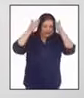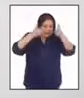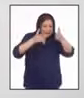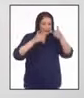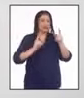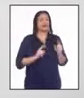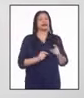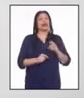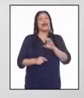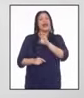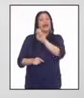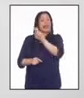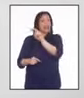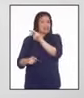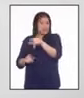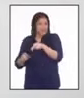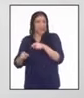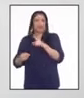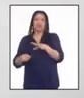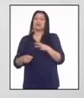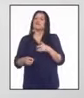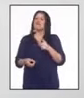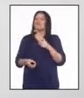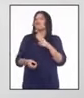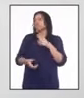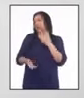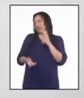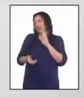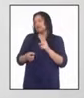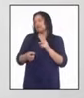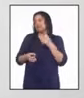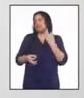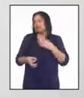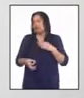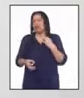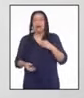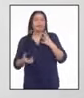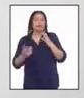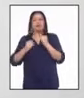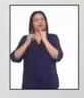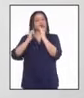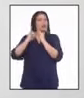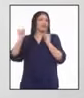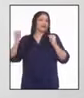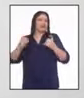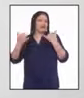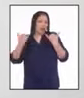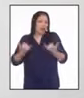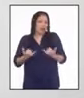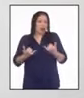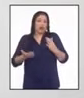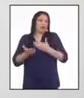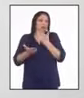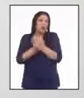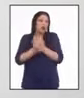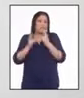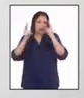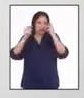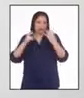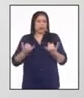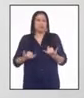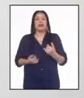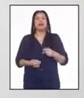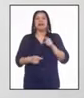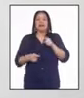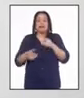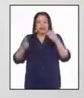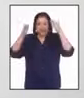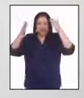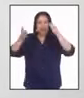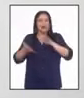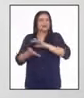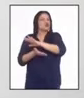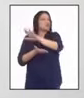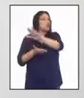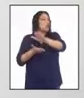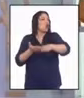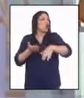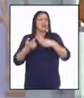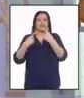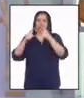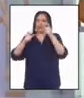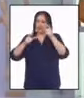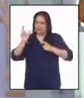El ensayo es por lo general independiente de la actualidad, del tema y se dirige a todo